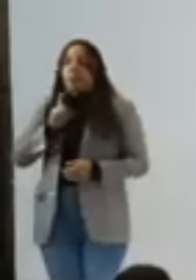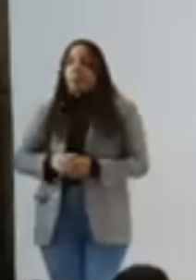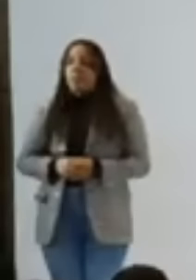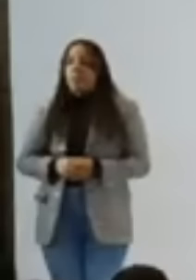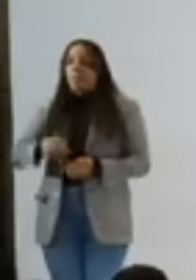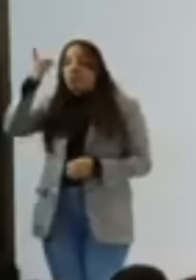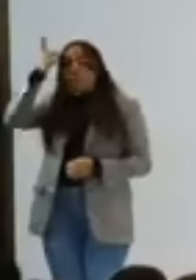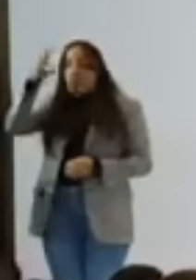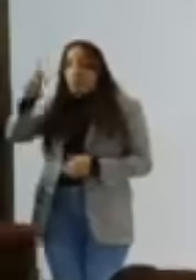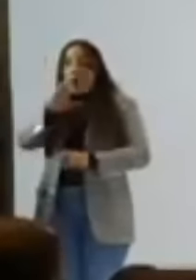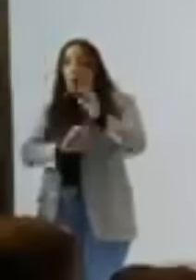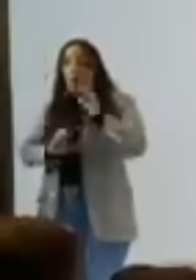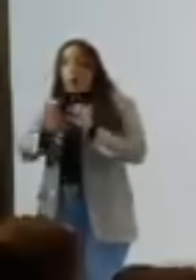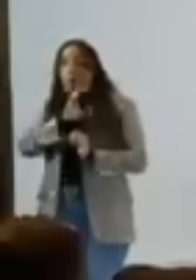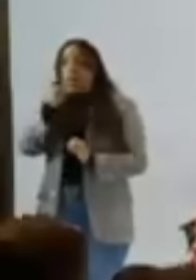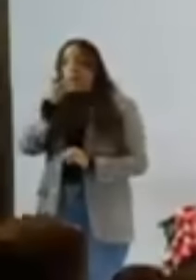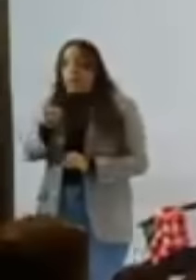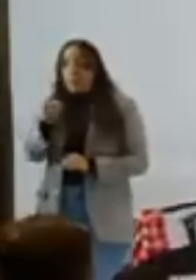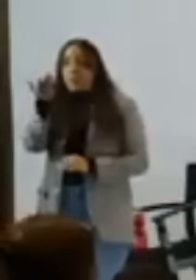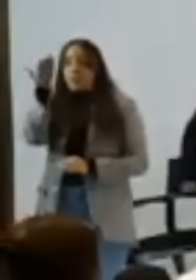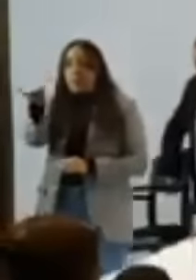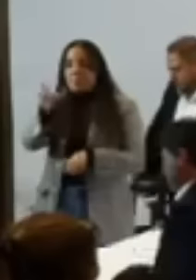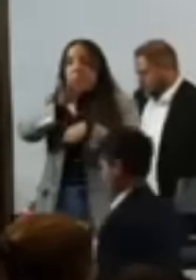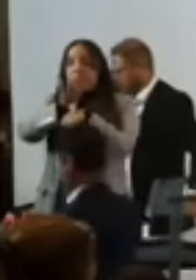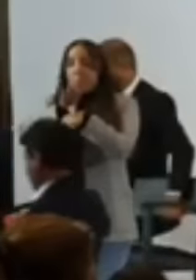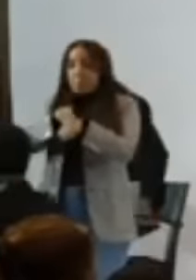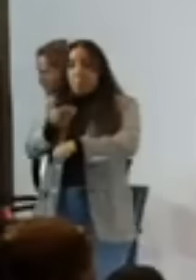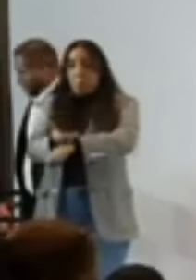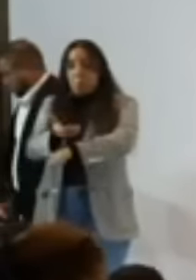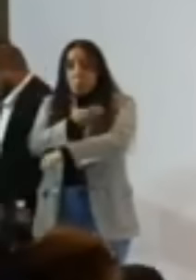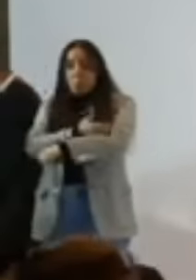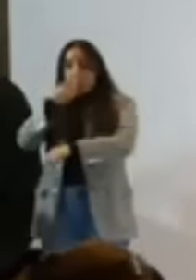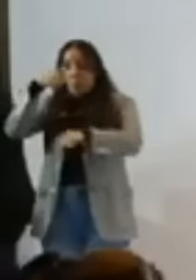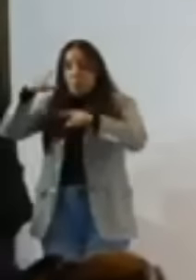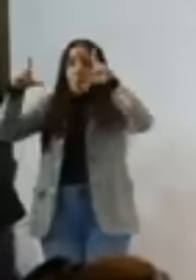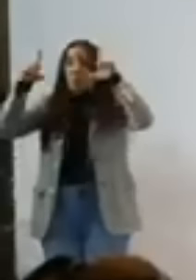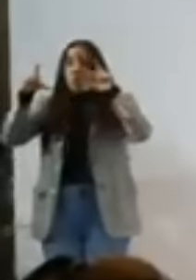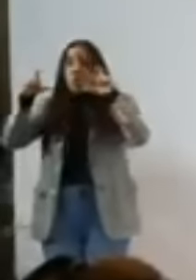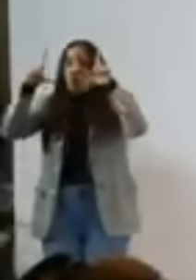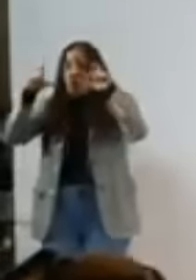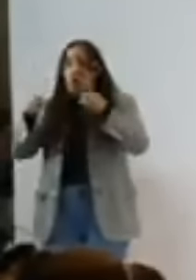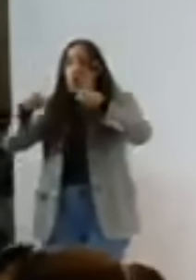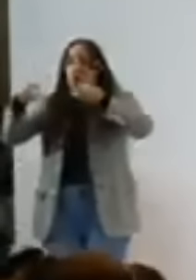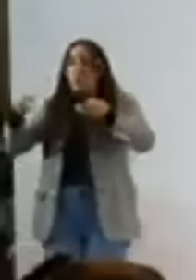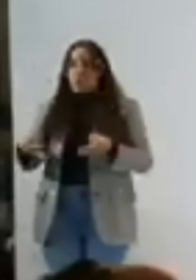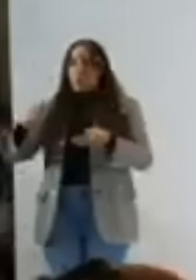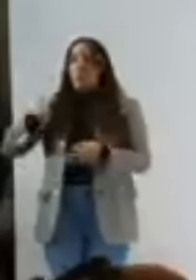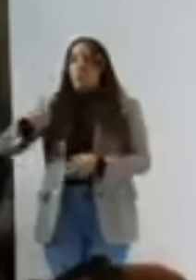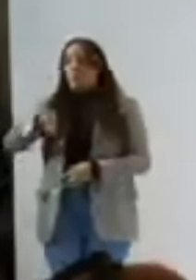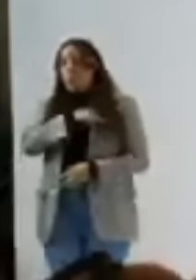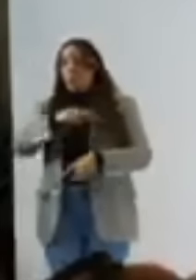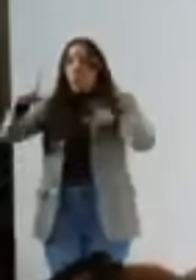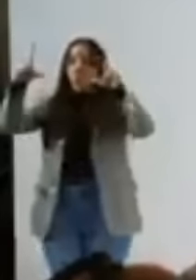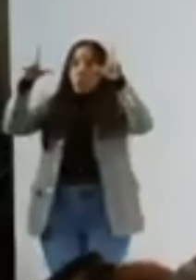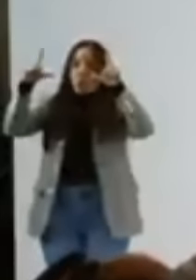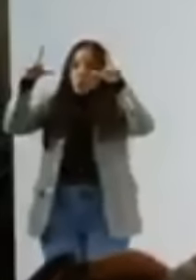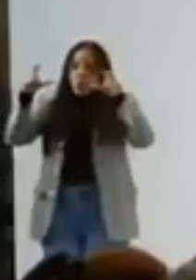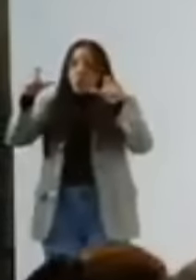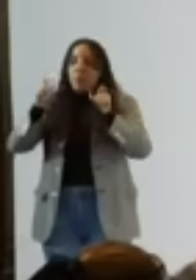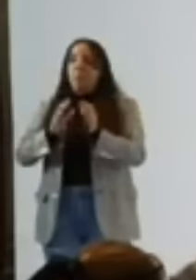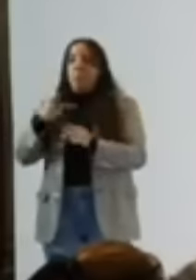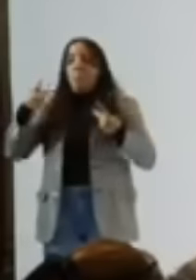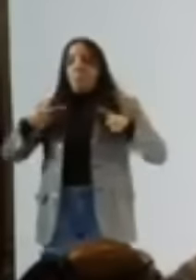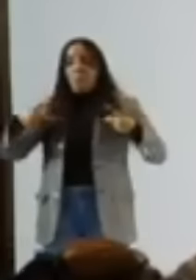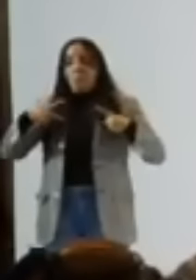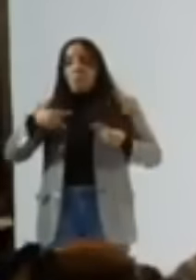nos acompañe en la toma de fotografía oficial. Vamos a voltearnos y a las personas que están en el público, por favor,